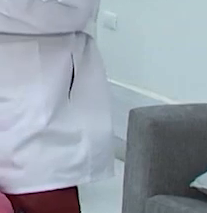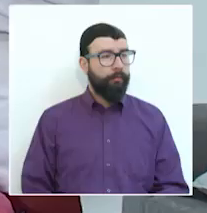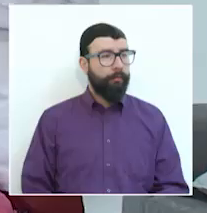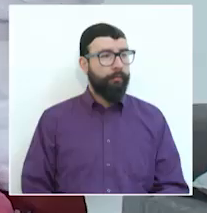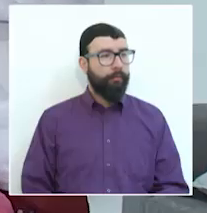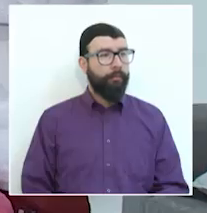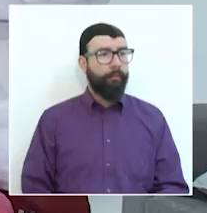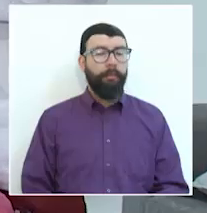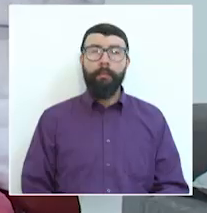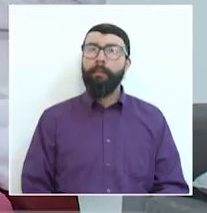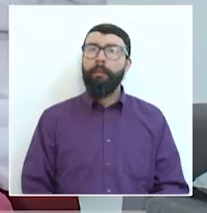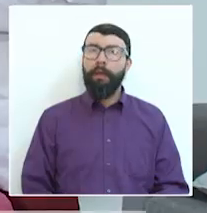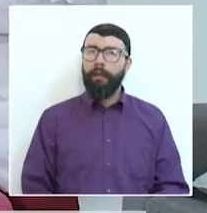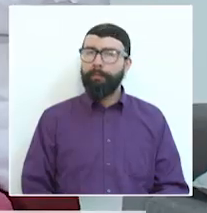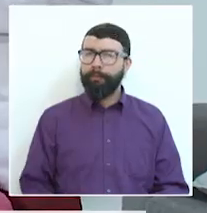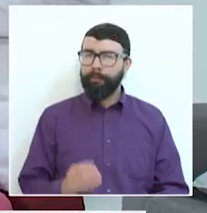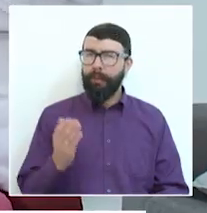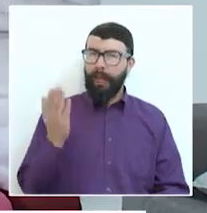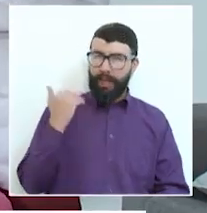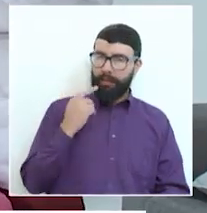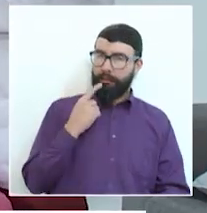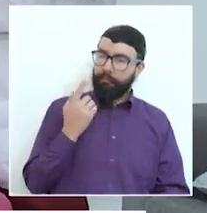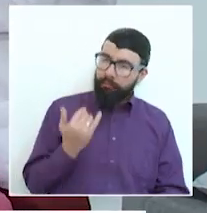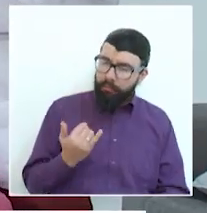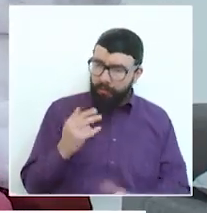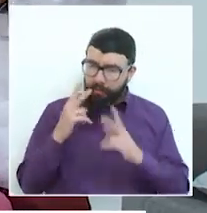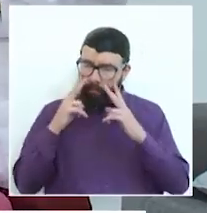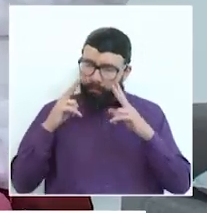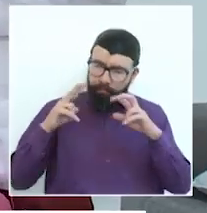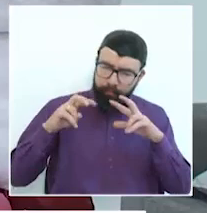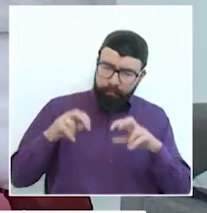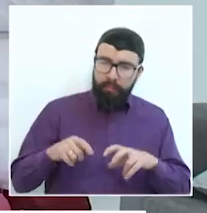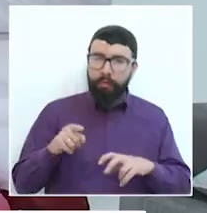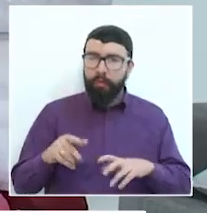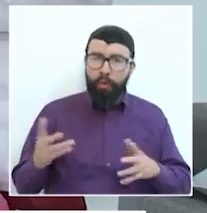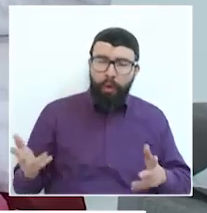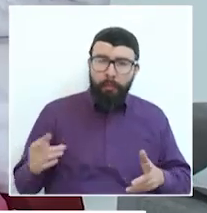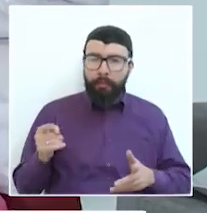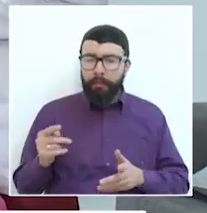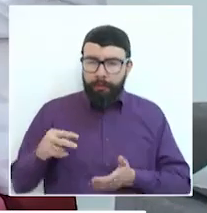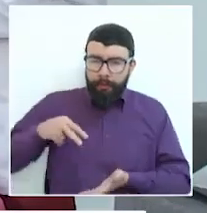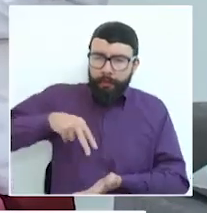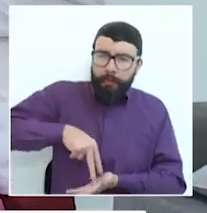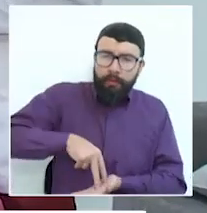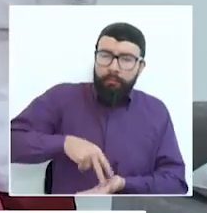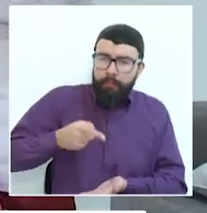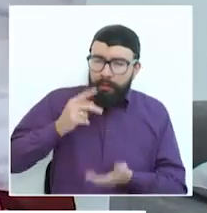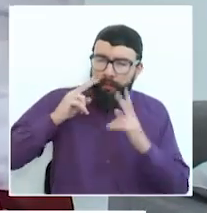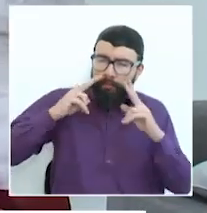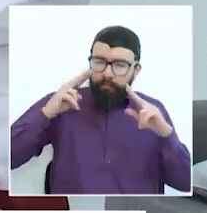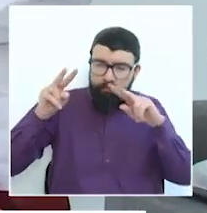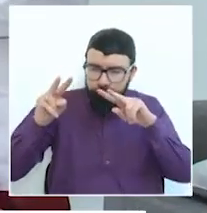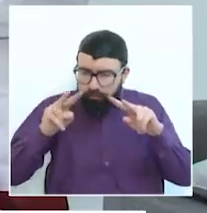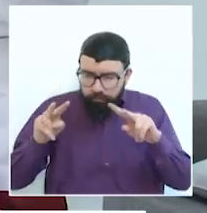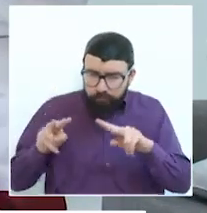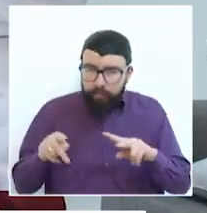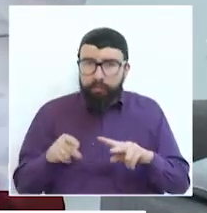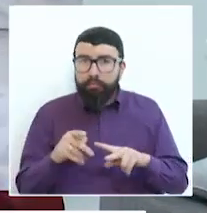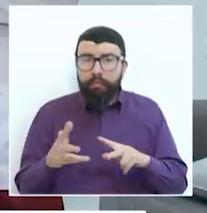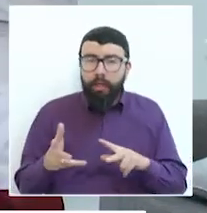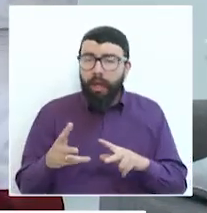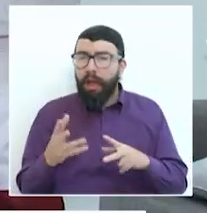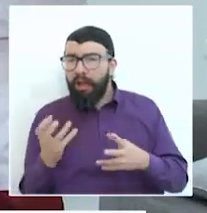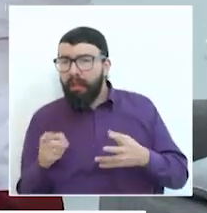Y como estábamos hablando ahorita, cuando veíamos esa valoración de la postura, que es una parte de la valoración para cuando quiero